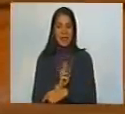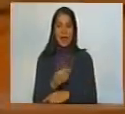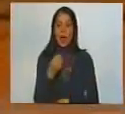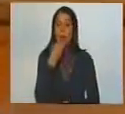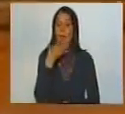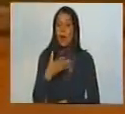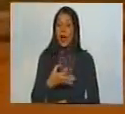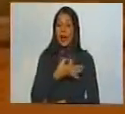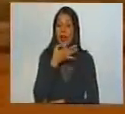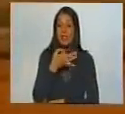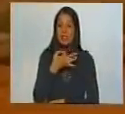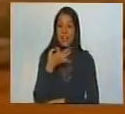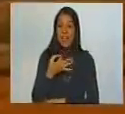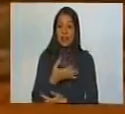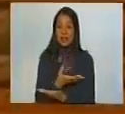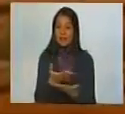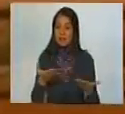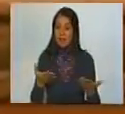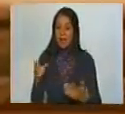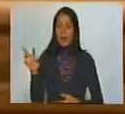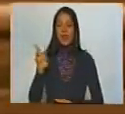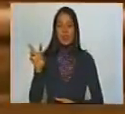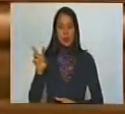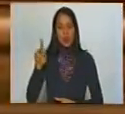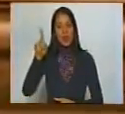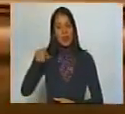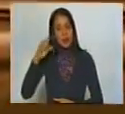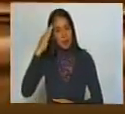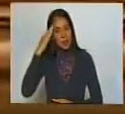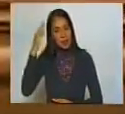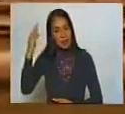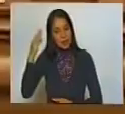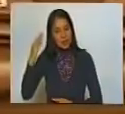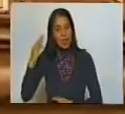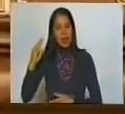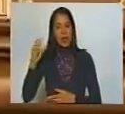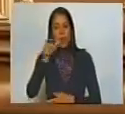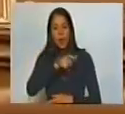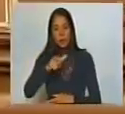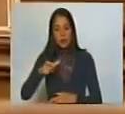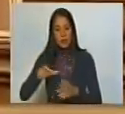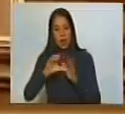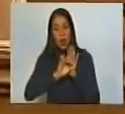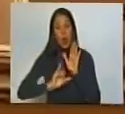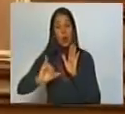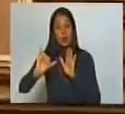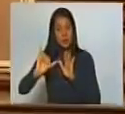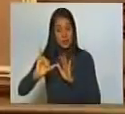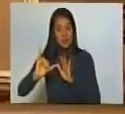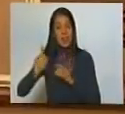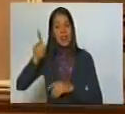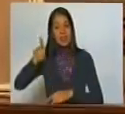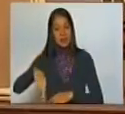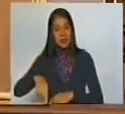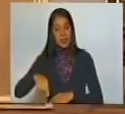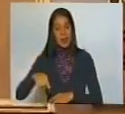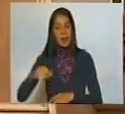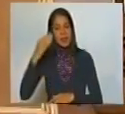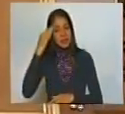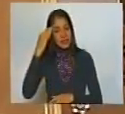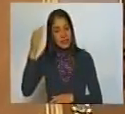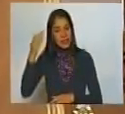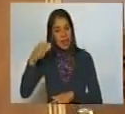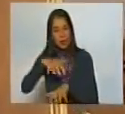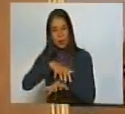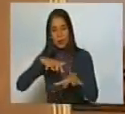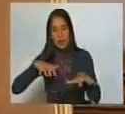tardes a toda Venezuela. Saludar a mis compañeros camaradas constituyentes y saludar a la organización más bonita